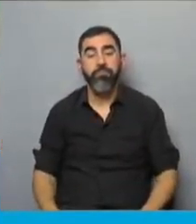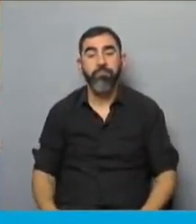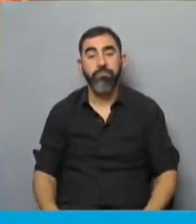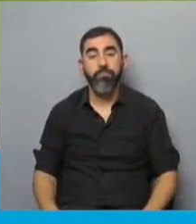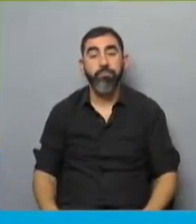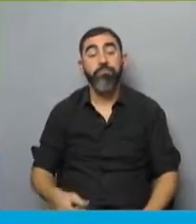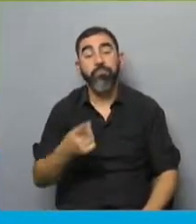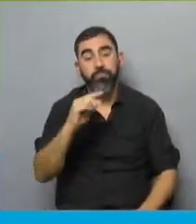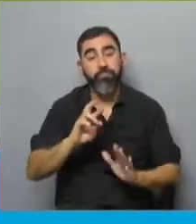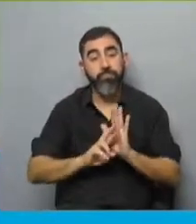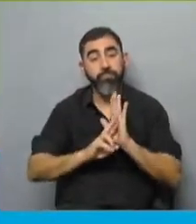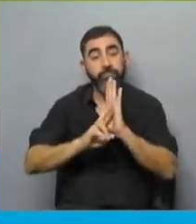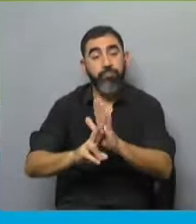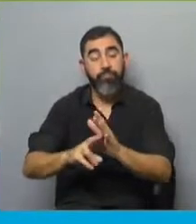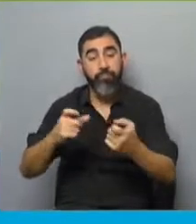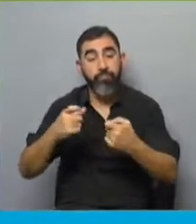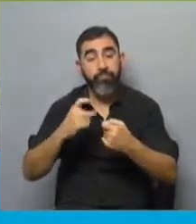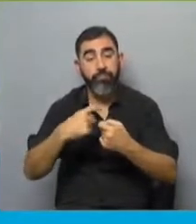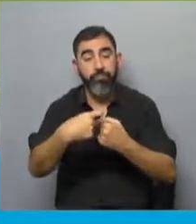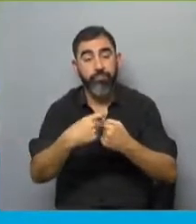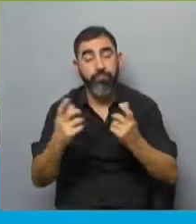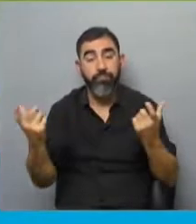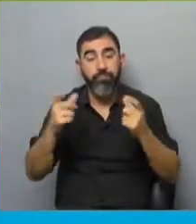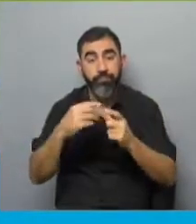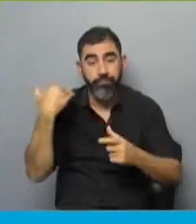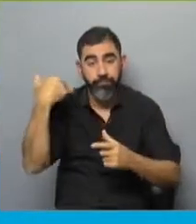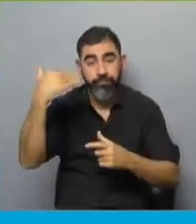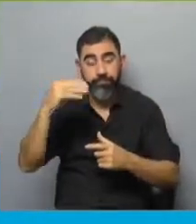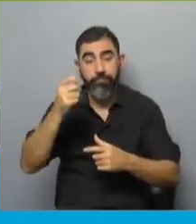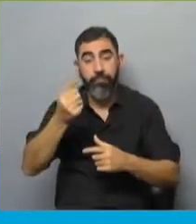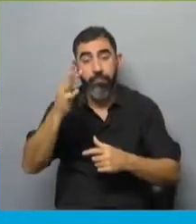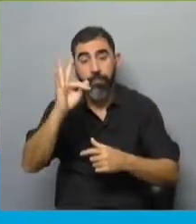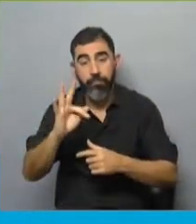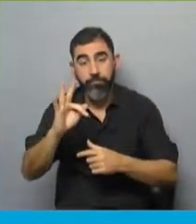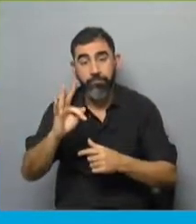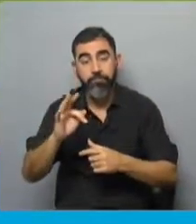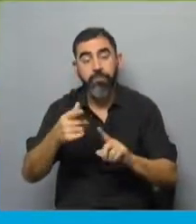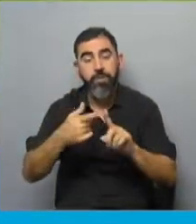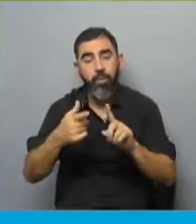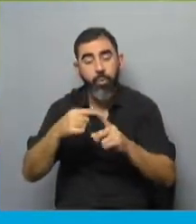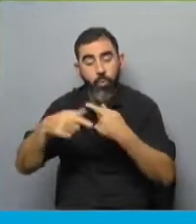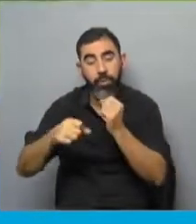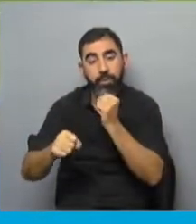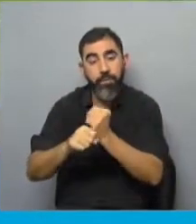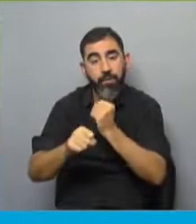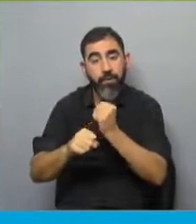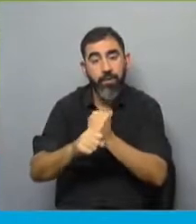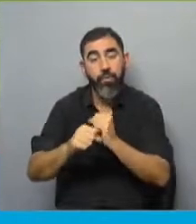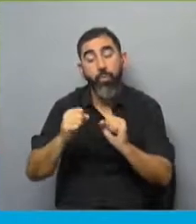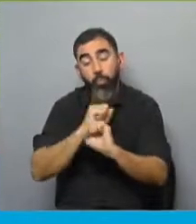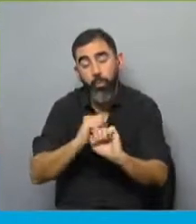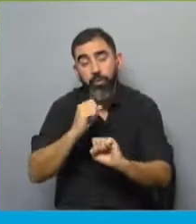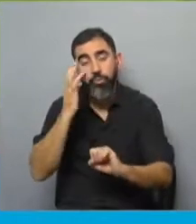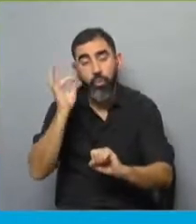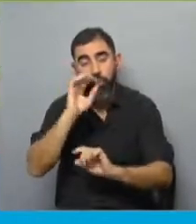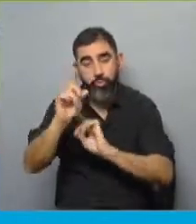Por este hecho, representantes de la Mutual se reunieron con las autoridades de la AUF, donde se acordó seguir trabajando en posibles